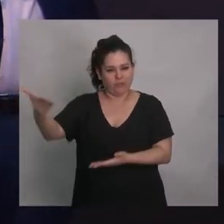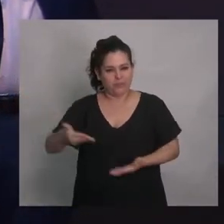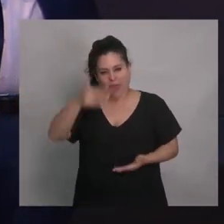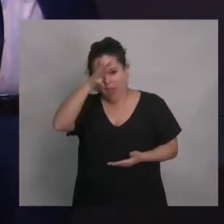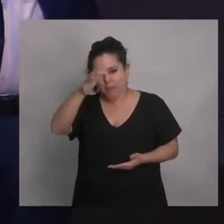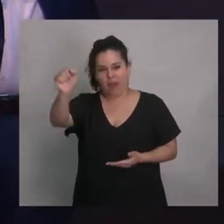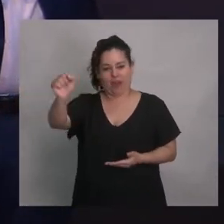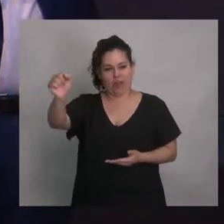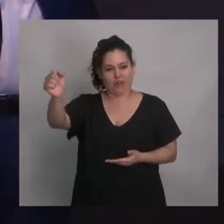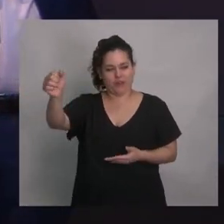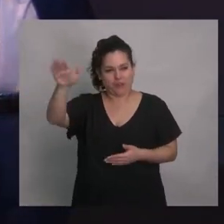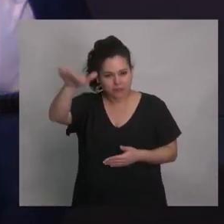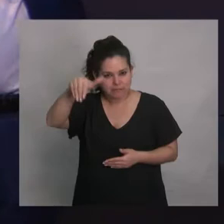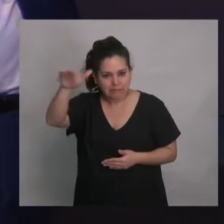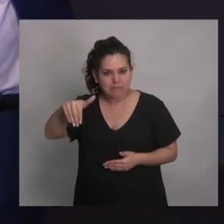llamen